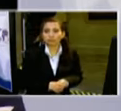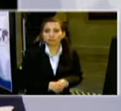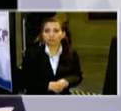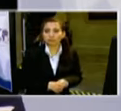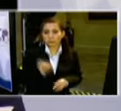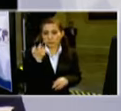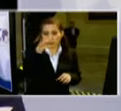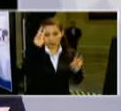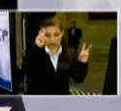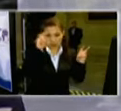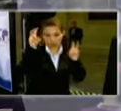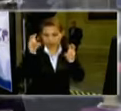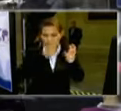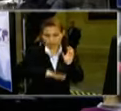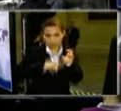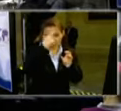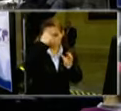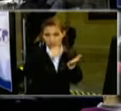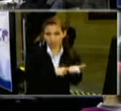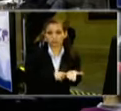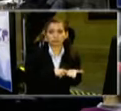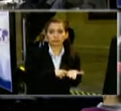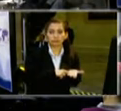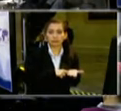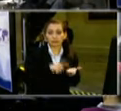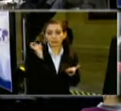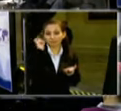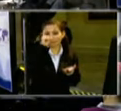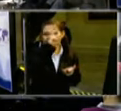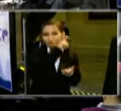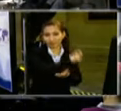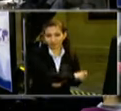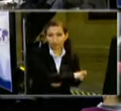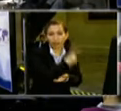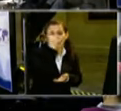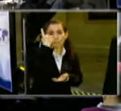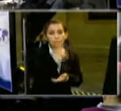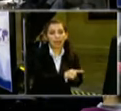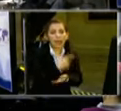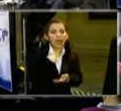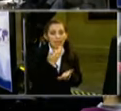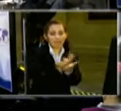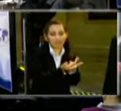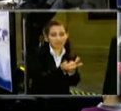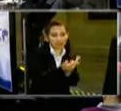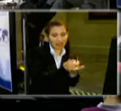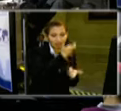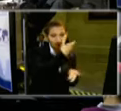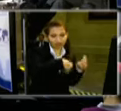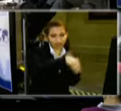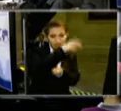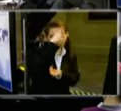este contexto, considero que es difícil, ¿no?, para las finanzas